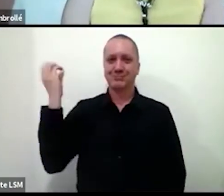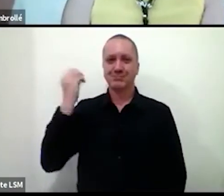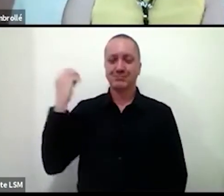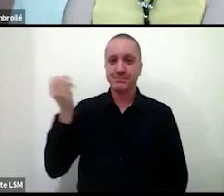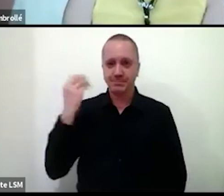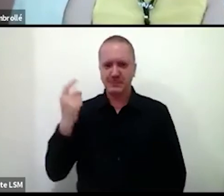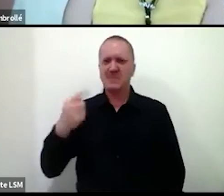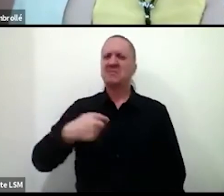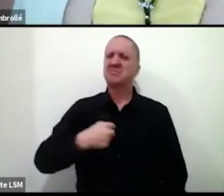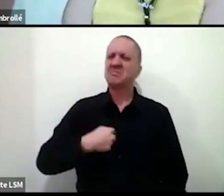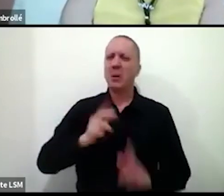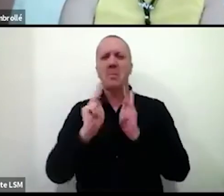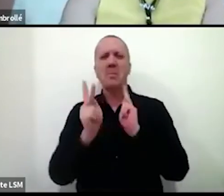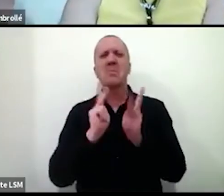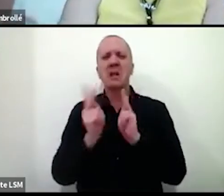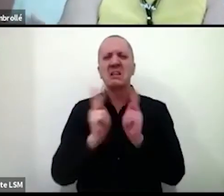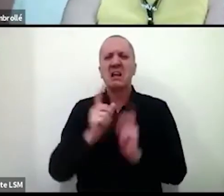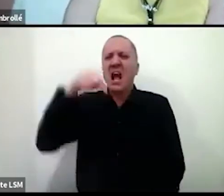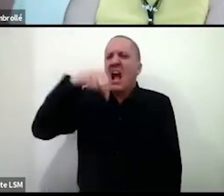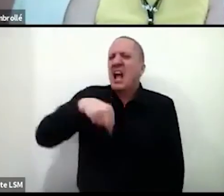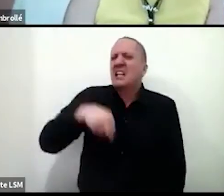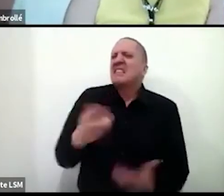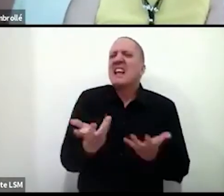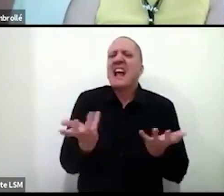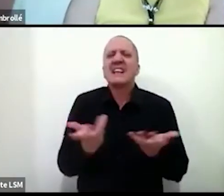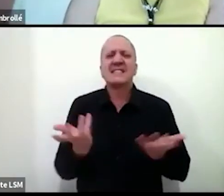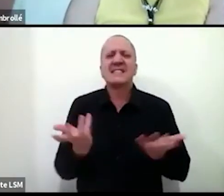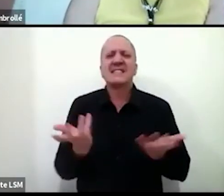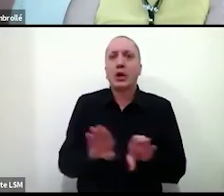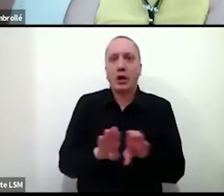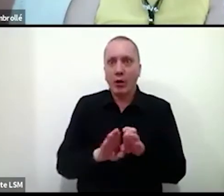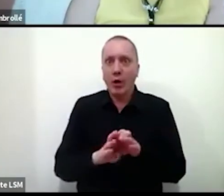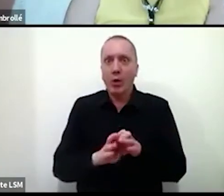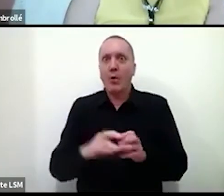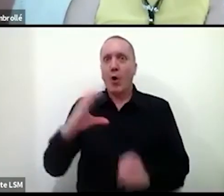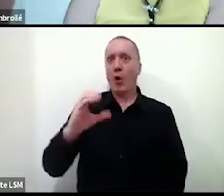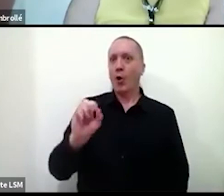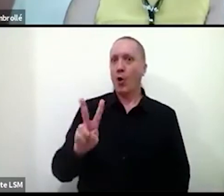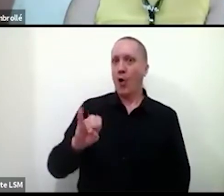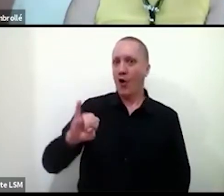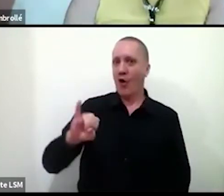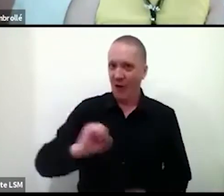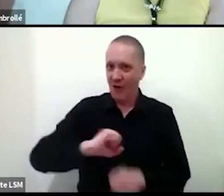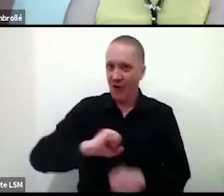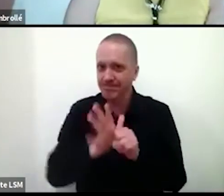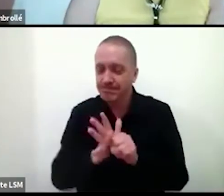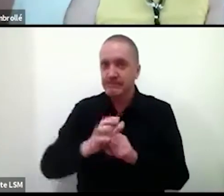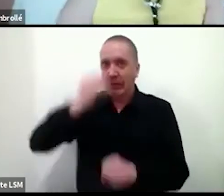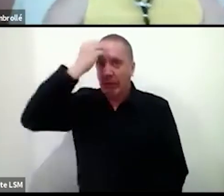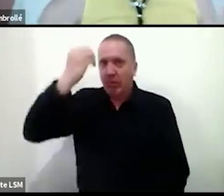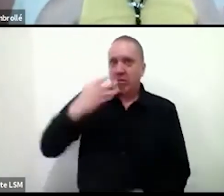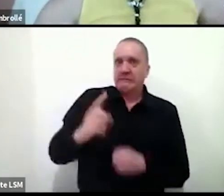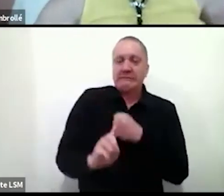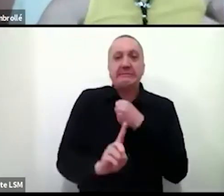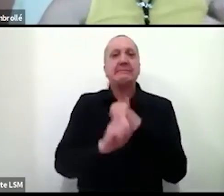estamos haciendo y cómo el impacto del COVID ha mantenido y sigue manteniendo a nuestras comunidades y a nuestra comunidad trans en